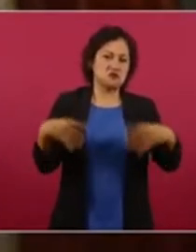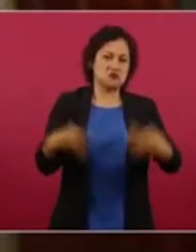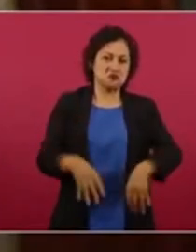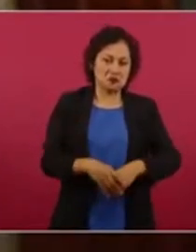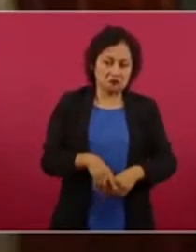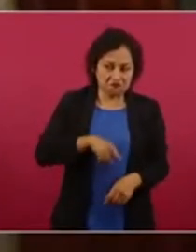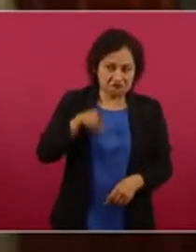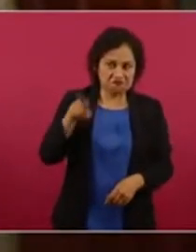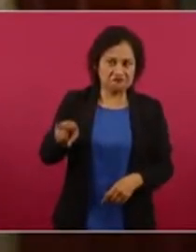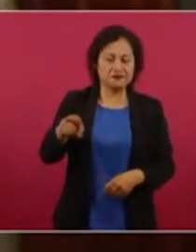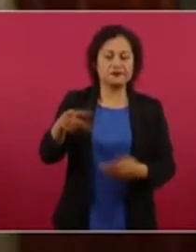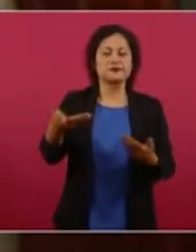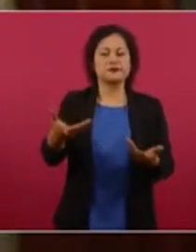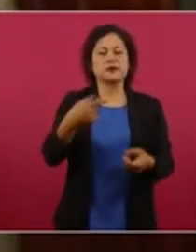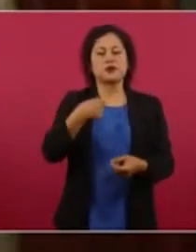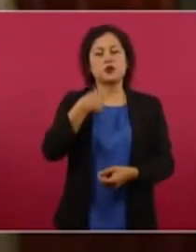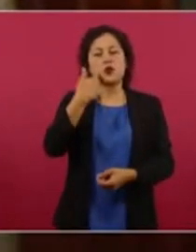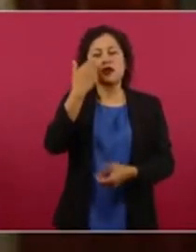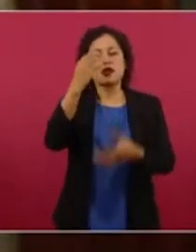Comentarle, presidente, que yo en